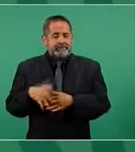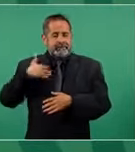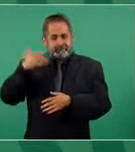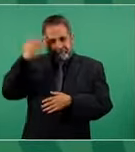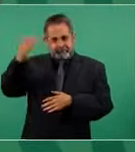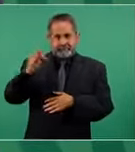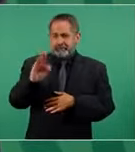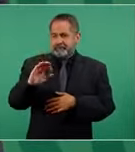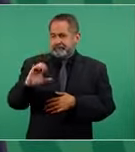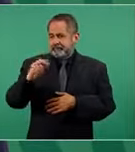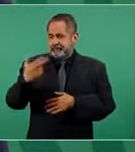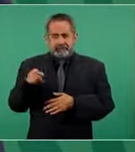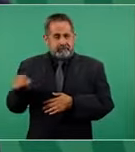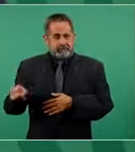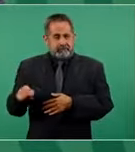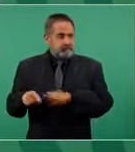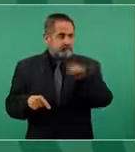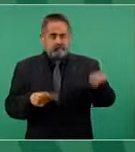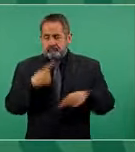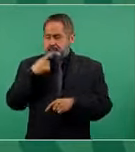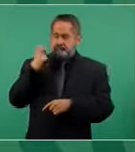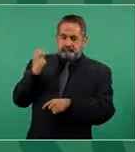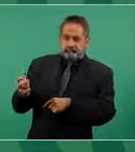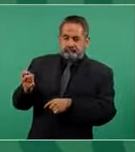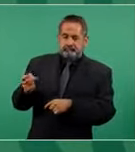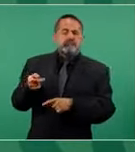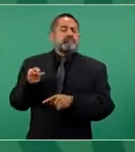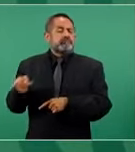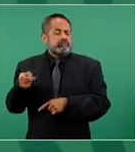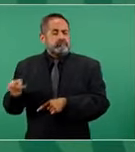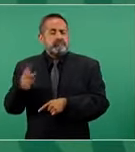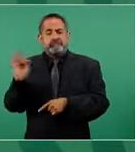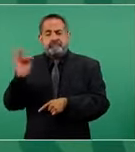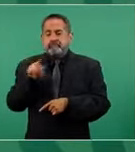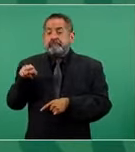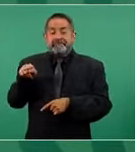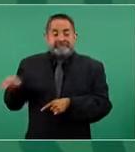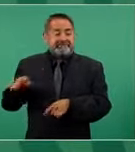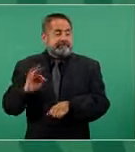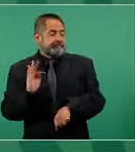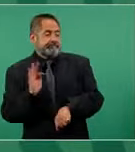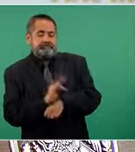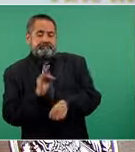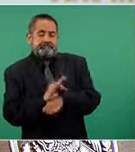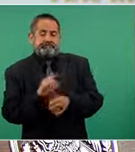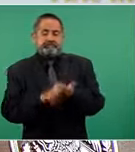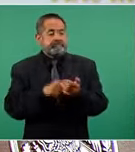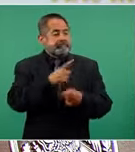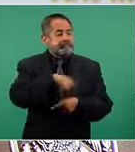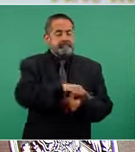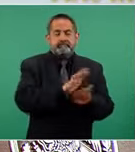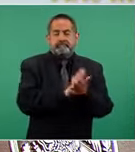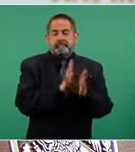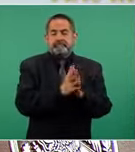Calderón, acusado de proteger a una